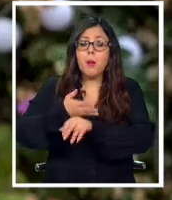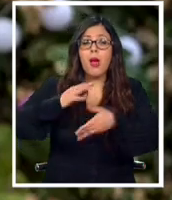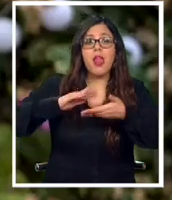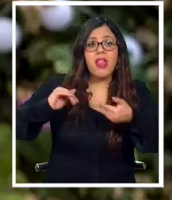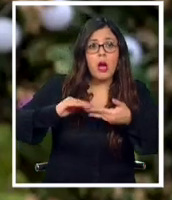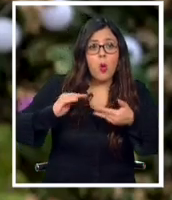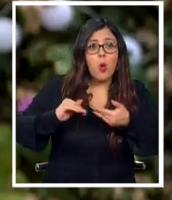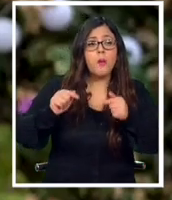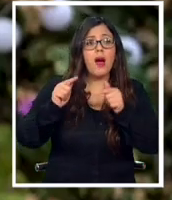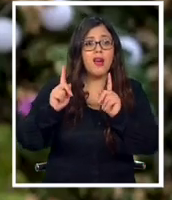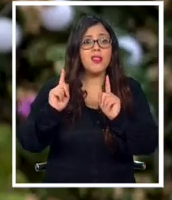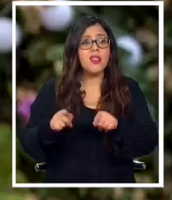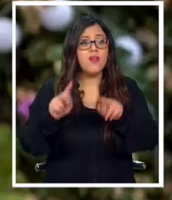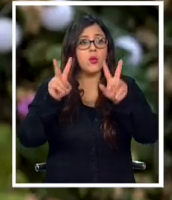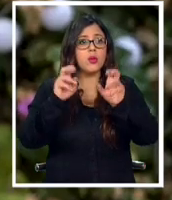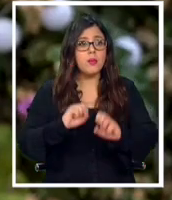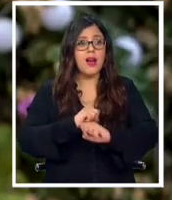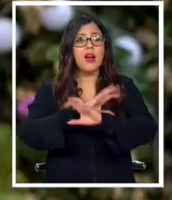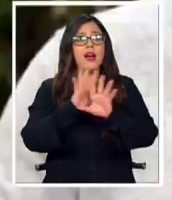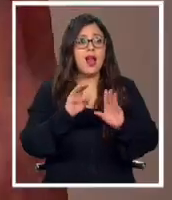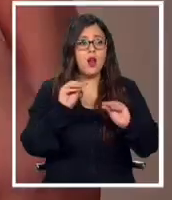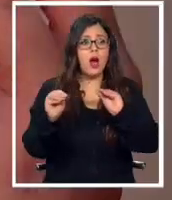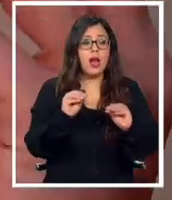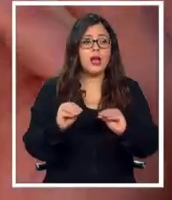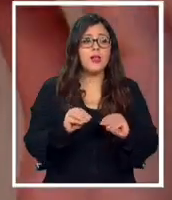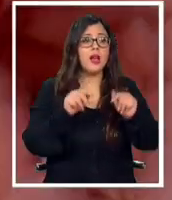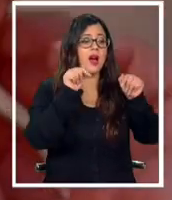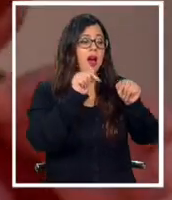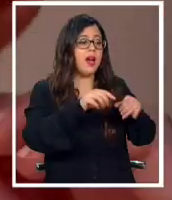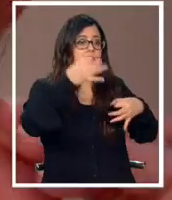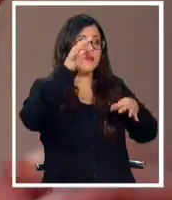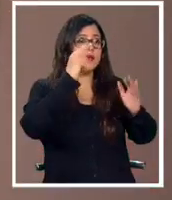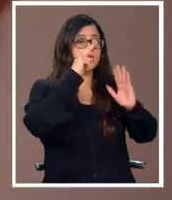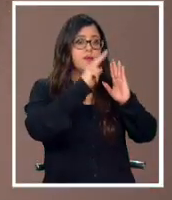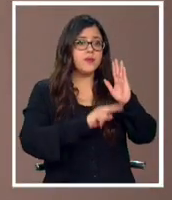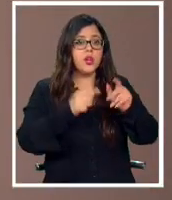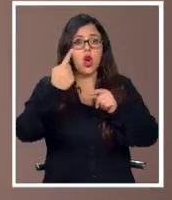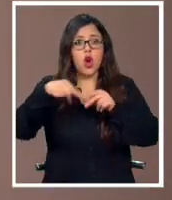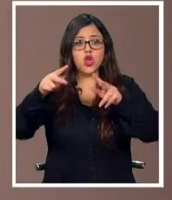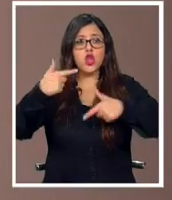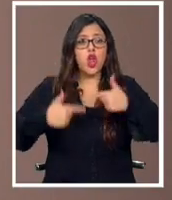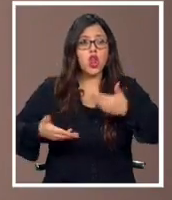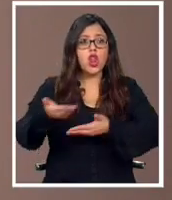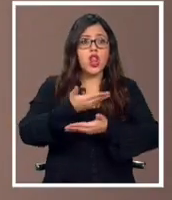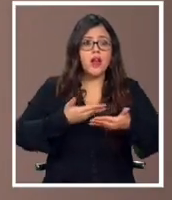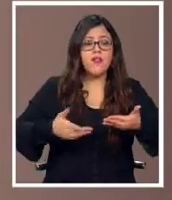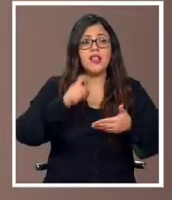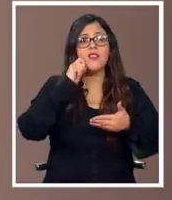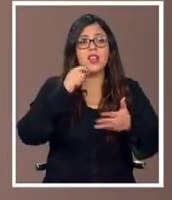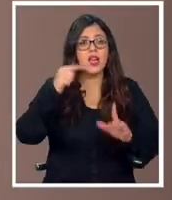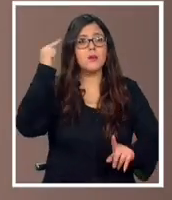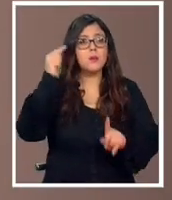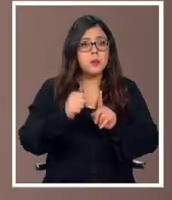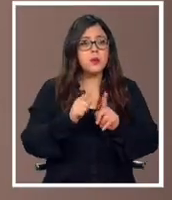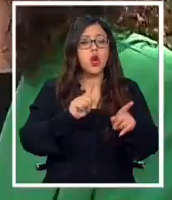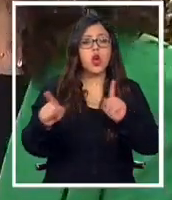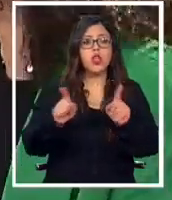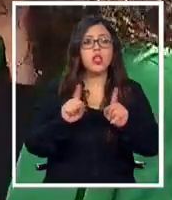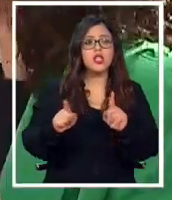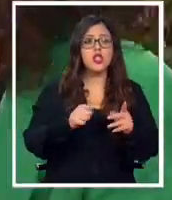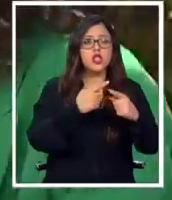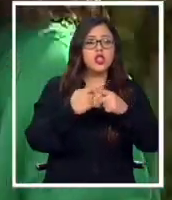debería ser una señal clara de alerta resolución que trajo al tapete otro debate el que apunta a las funciones de la coordinación